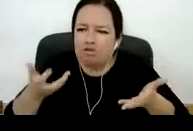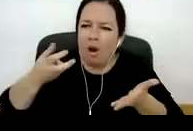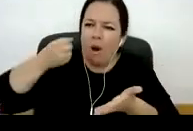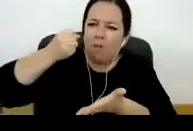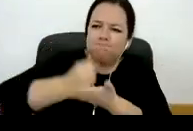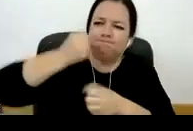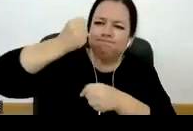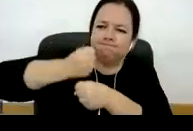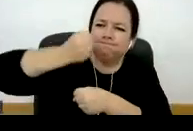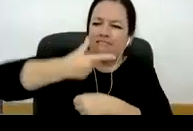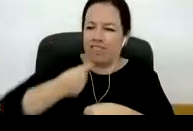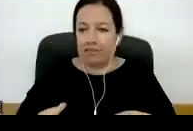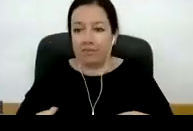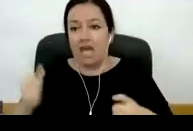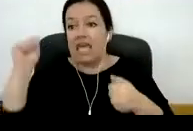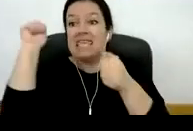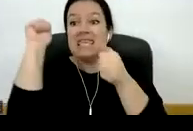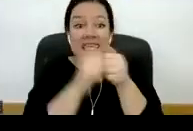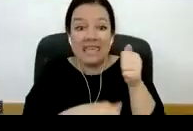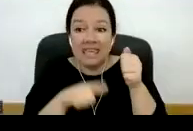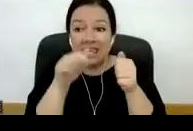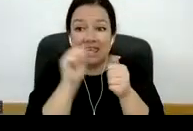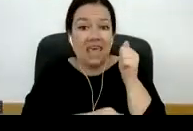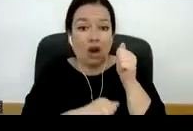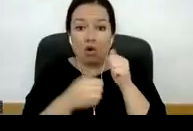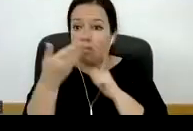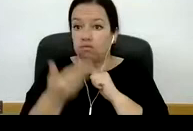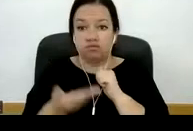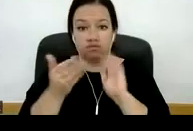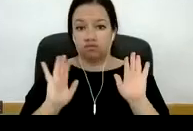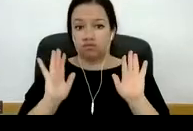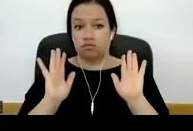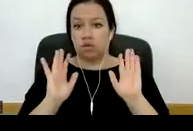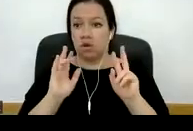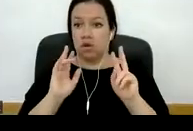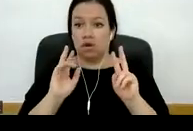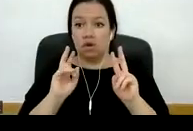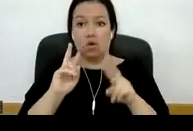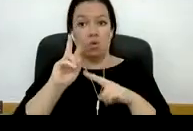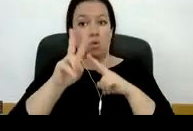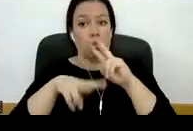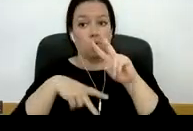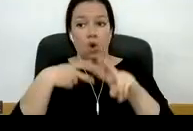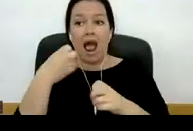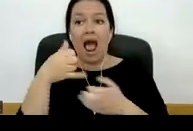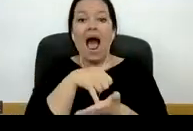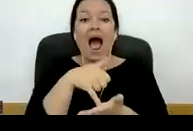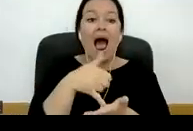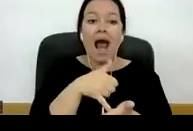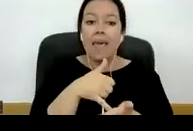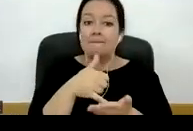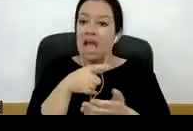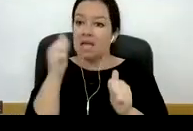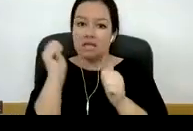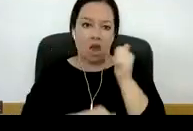El hierro, su función fundamental, como bien sabéis, es la regeneración de la anemia, la